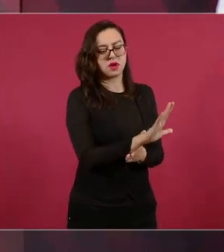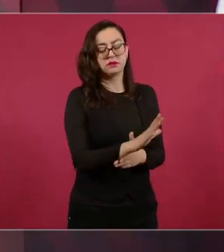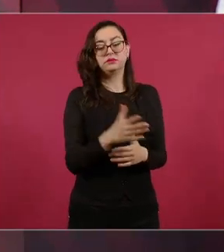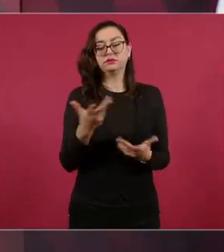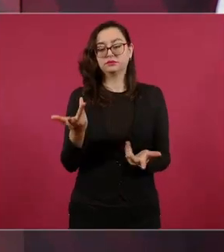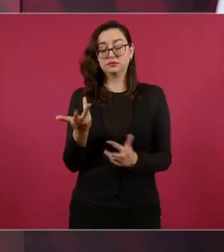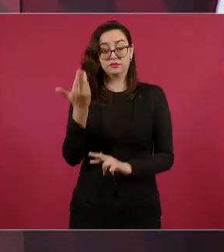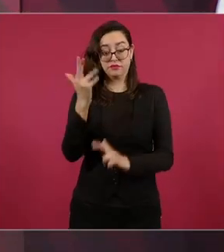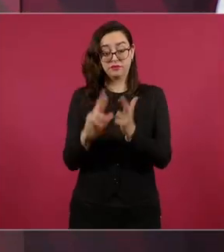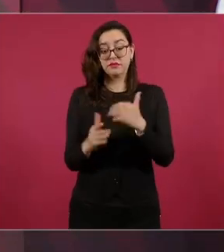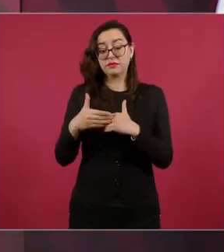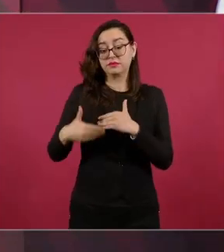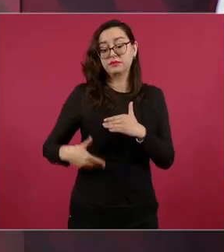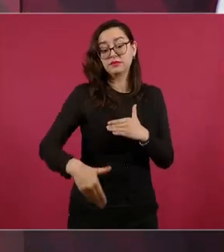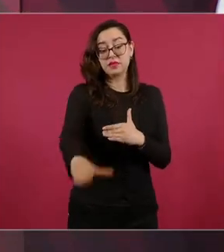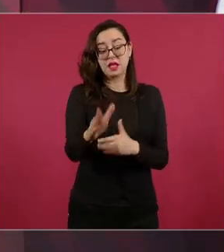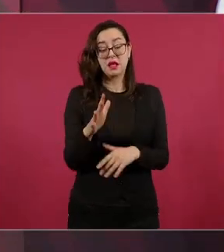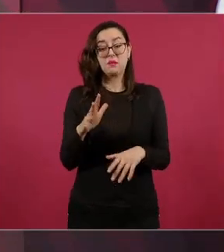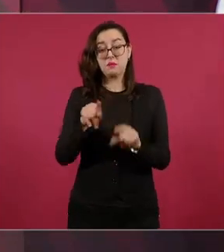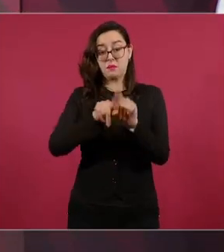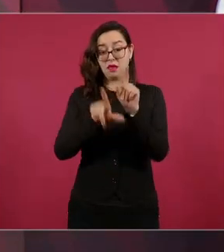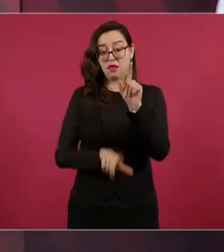regenerar a México